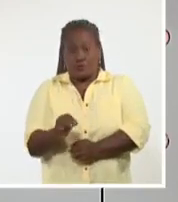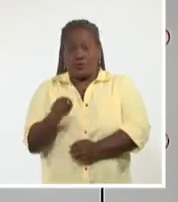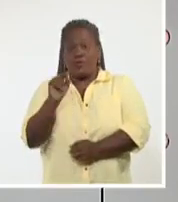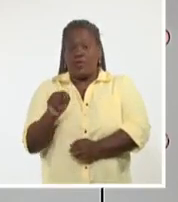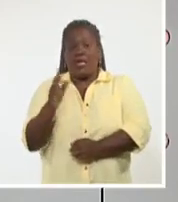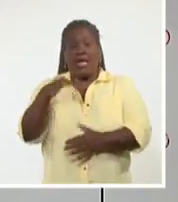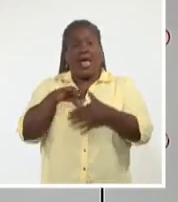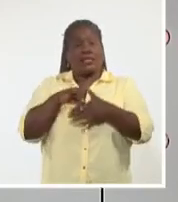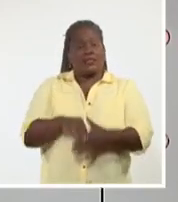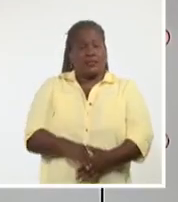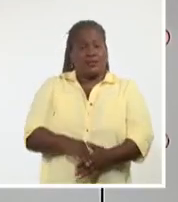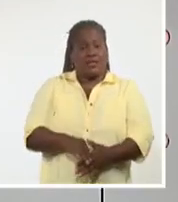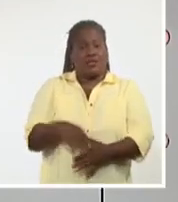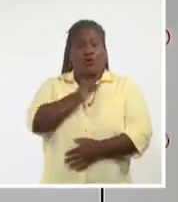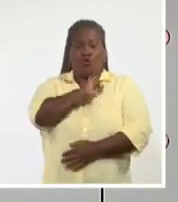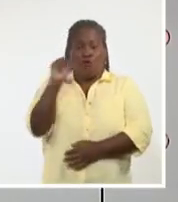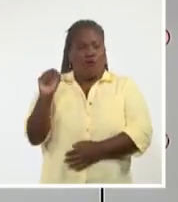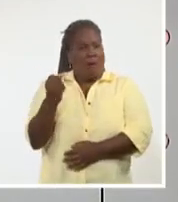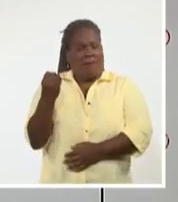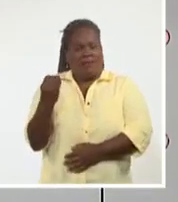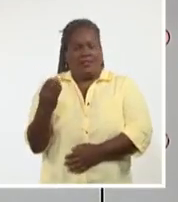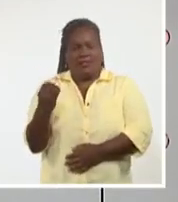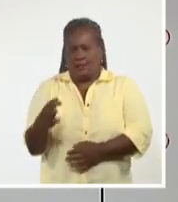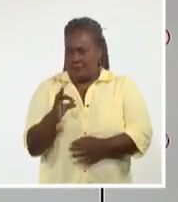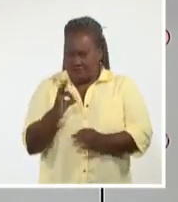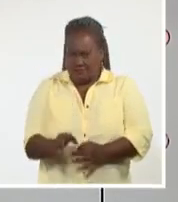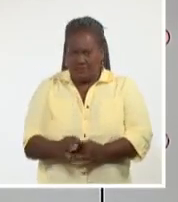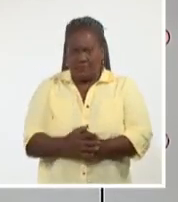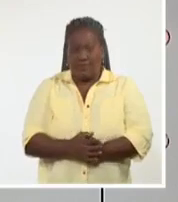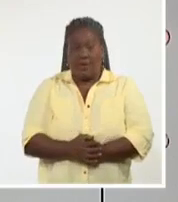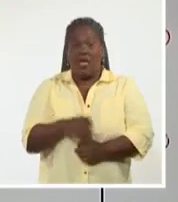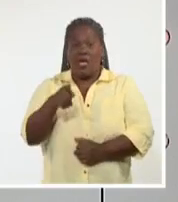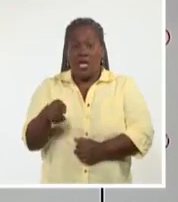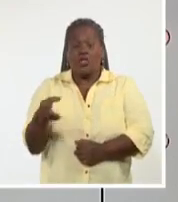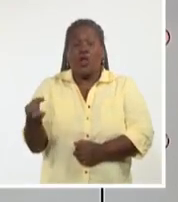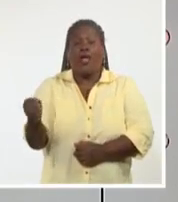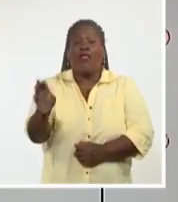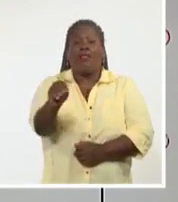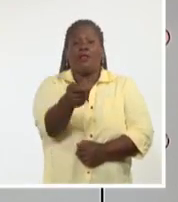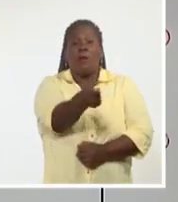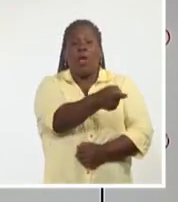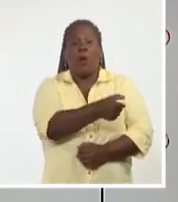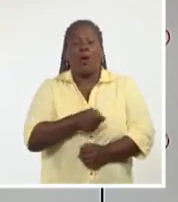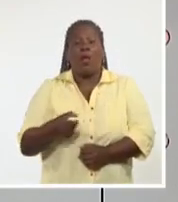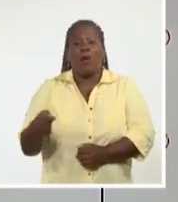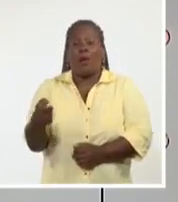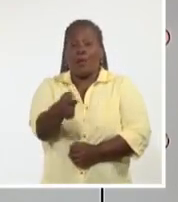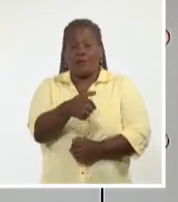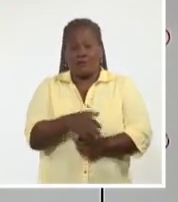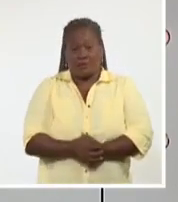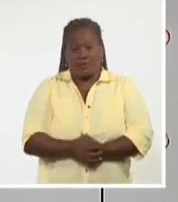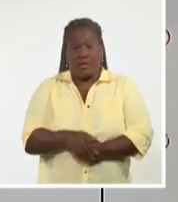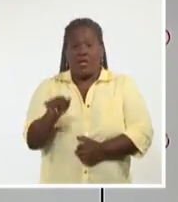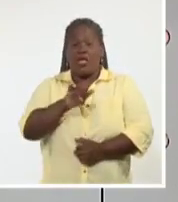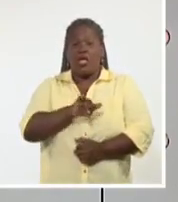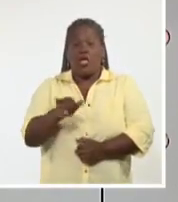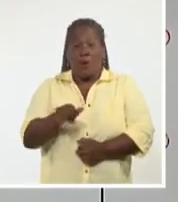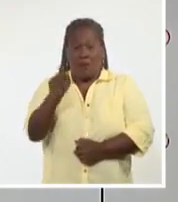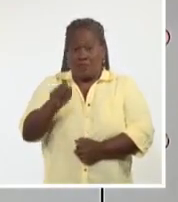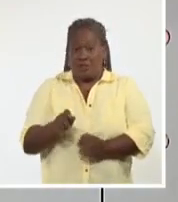haya sido la triunfadora por supuesto eso es lo que están diciendo ahora mismo los medios de comunicación y los voceros de la